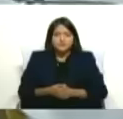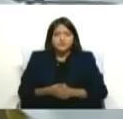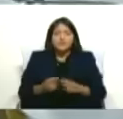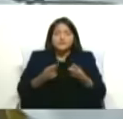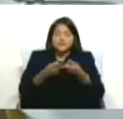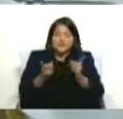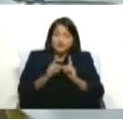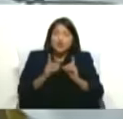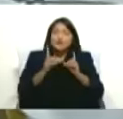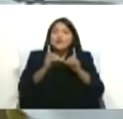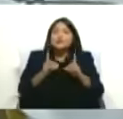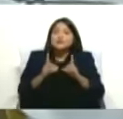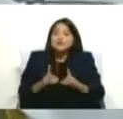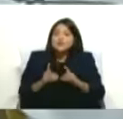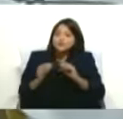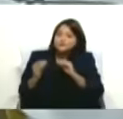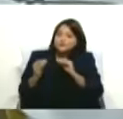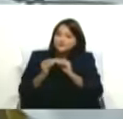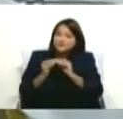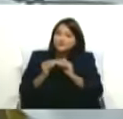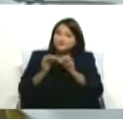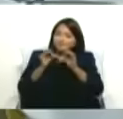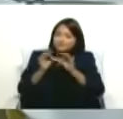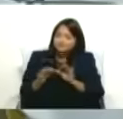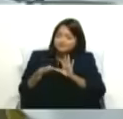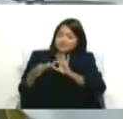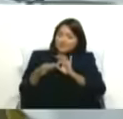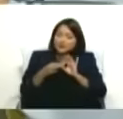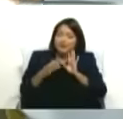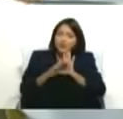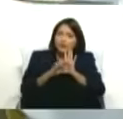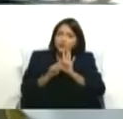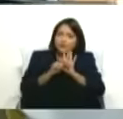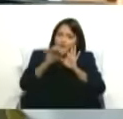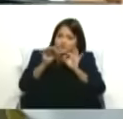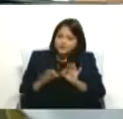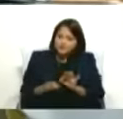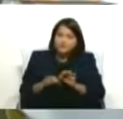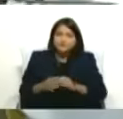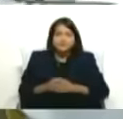decisiones serán de carácter vinculante.